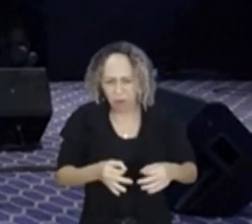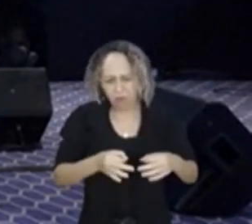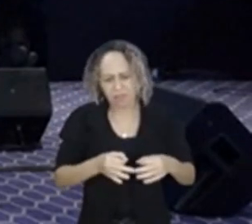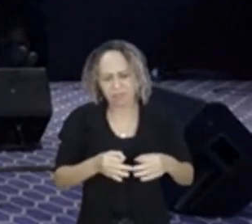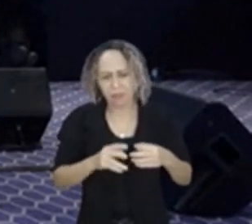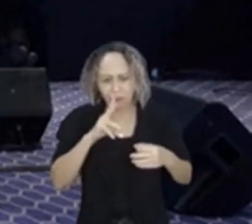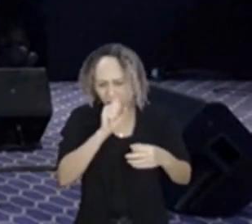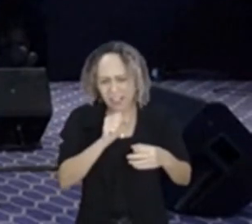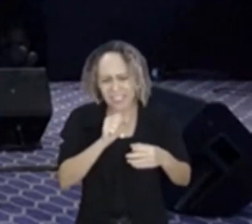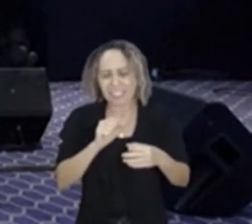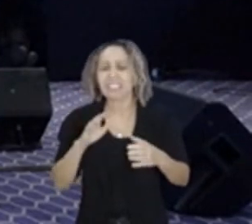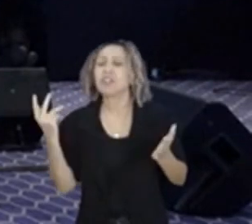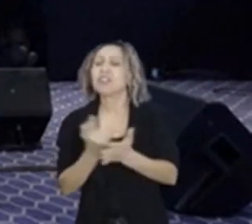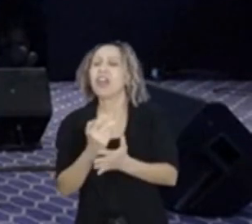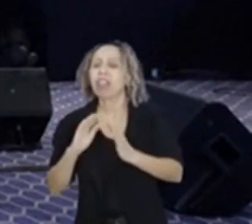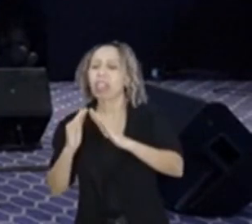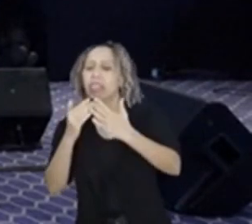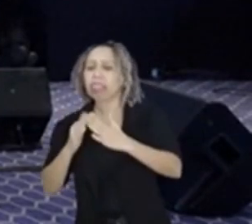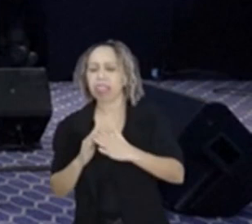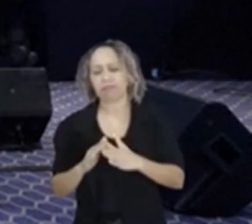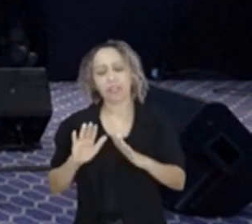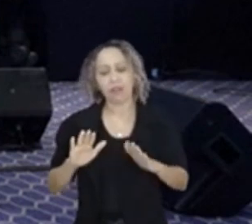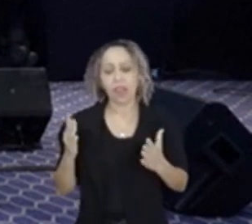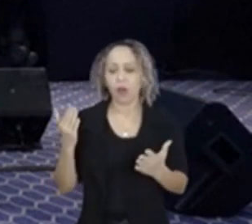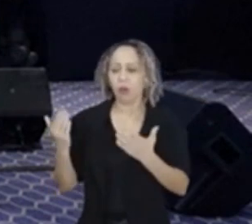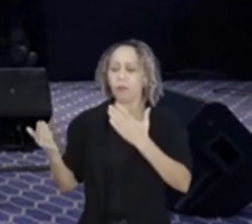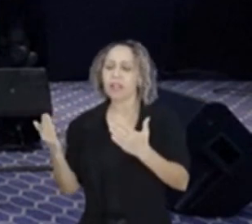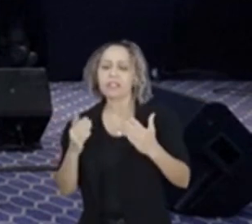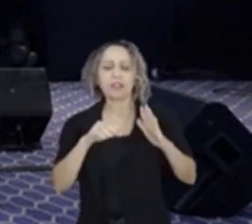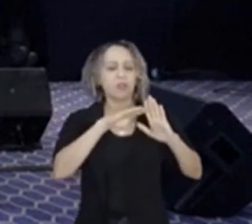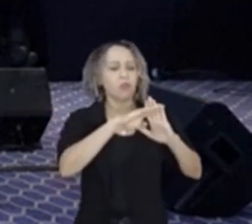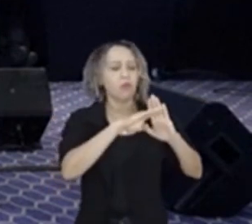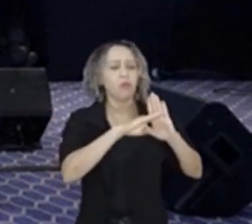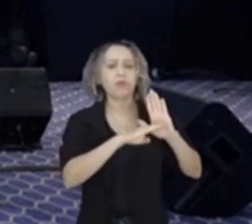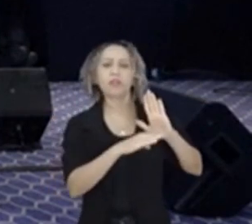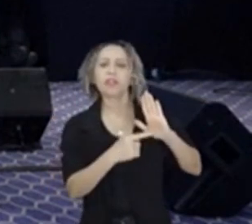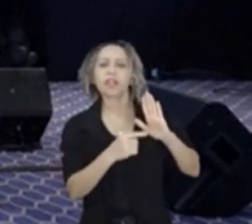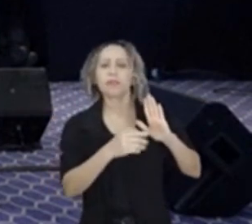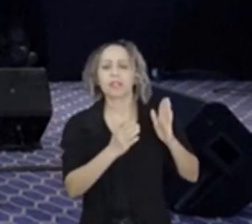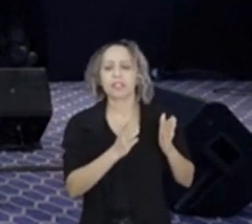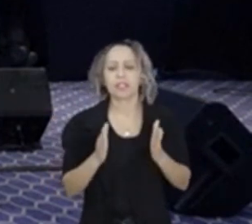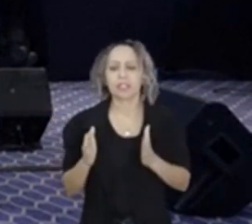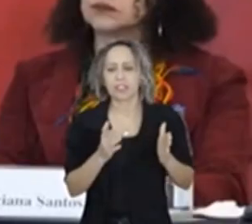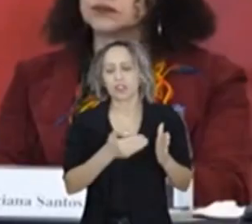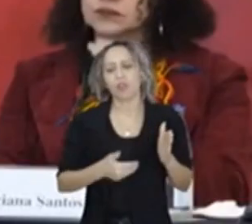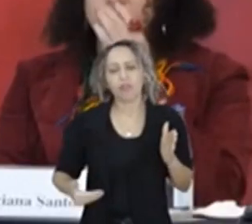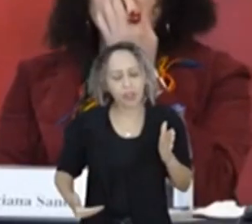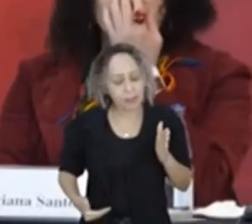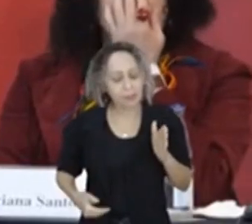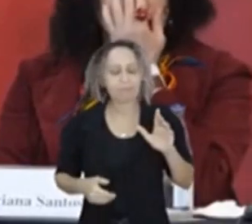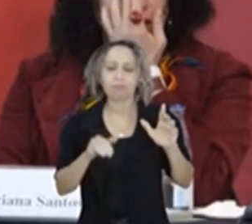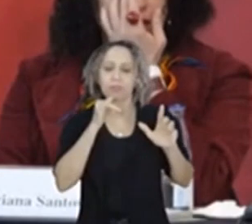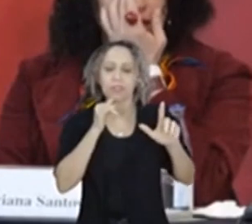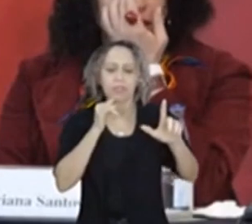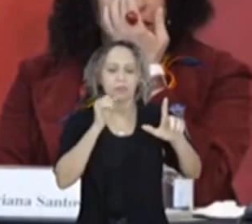que construir la casa a lo largo del tiempo escuchando a las personas a través de la plataforma pero lo más importante